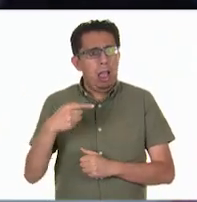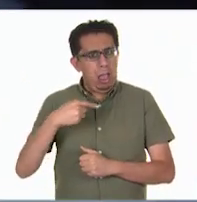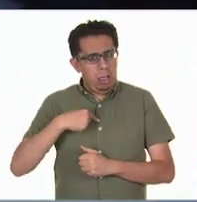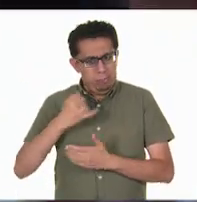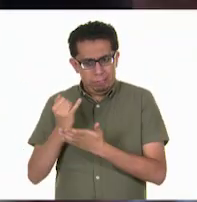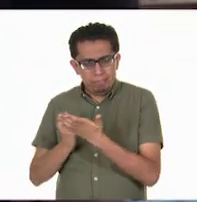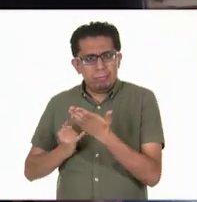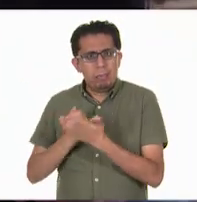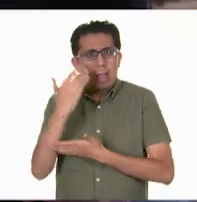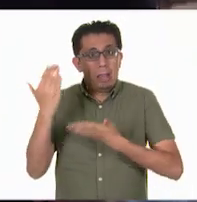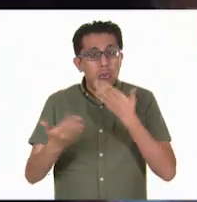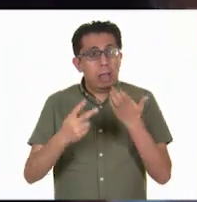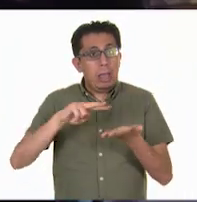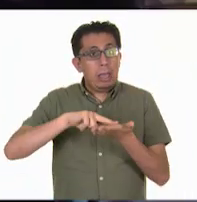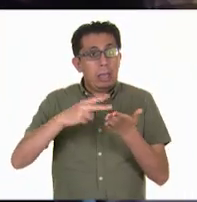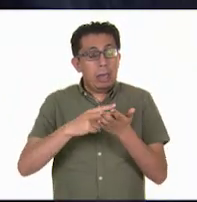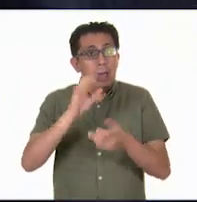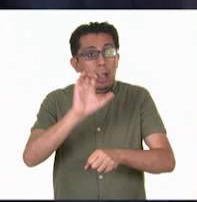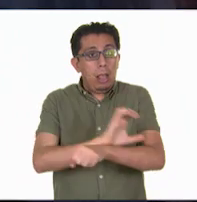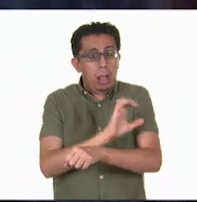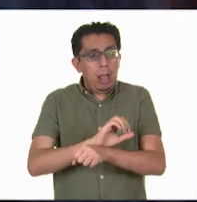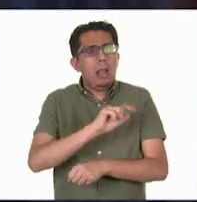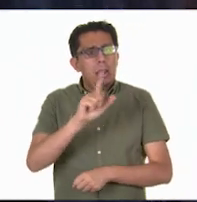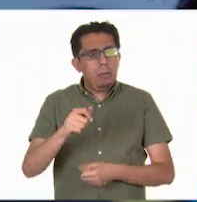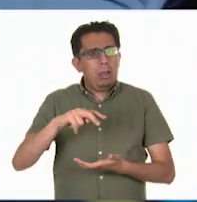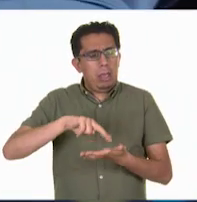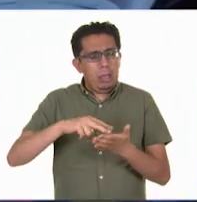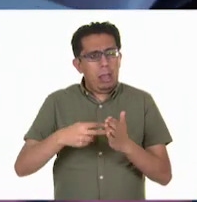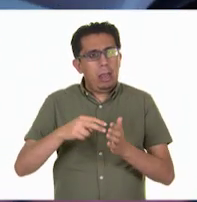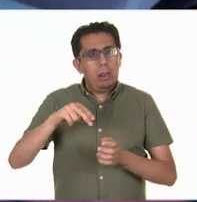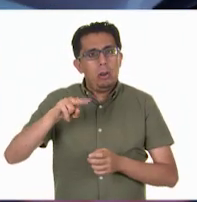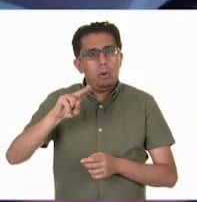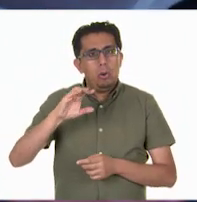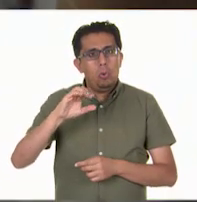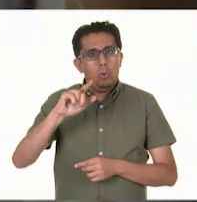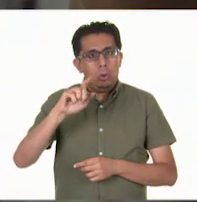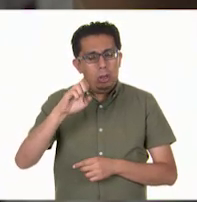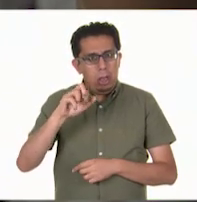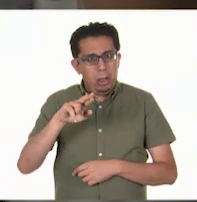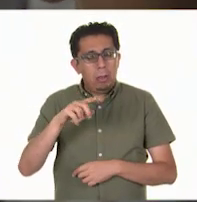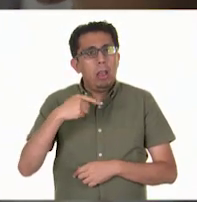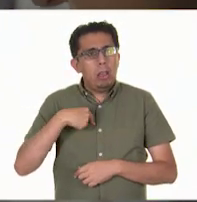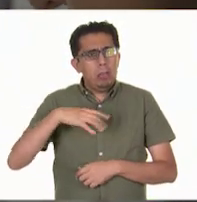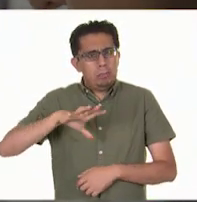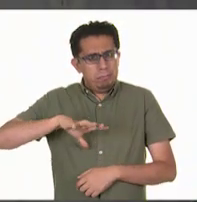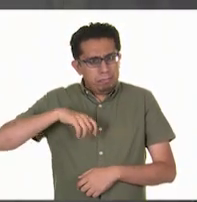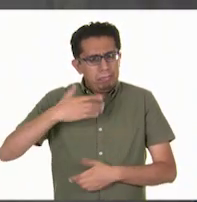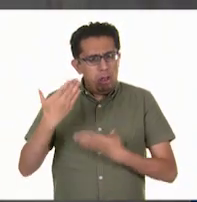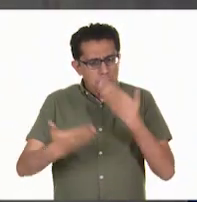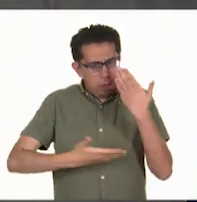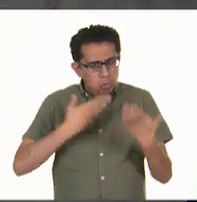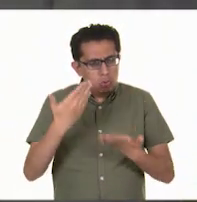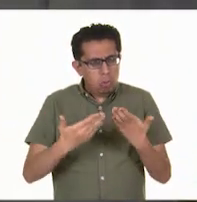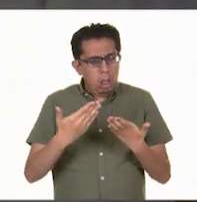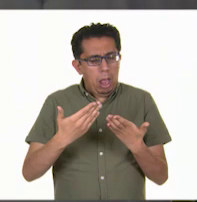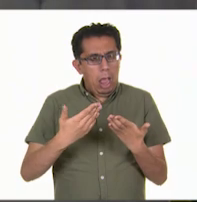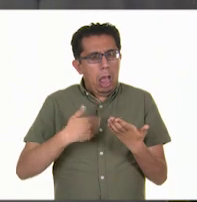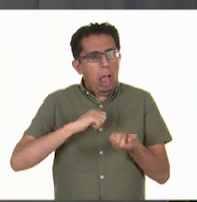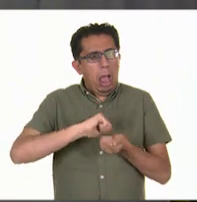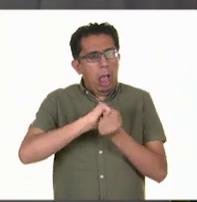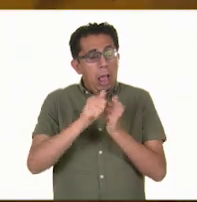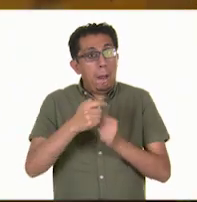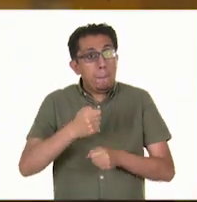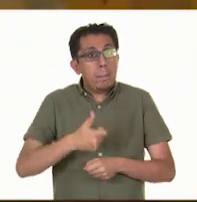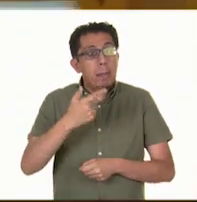decidí estudiar ingeniería en energía y después ingeniería nuclear. Todo ese trabajo y estudio me hicieron ser la